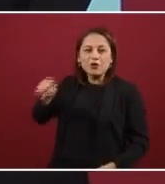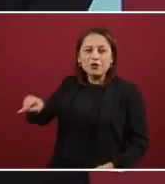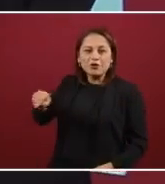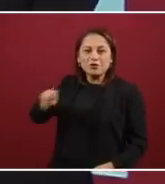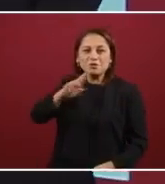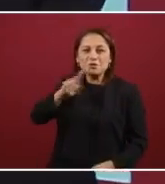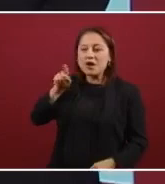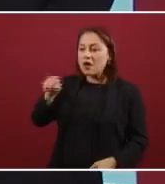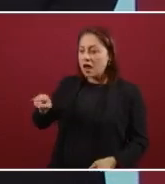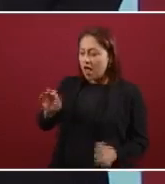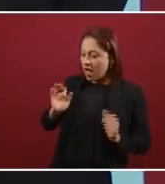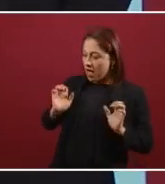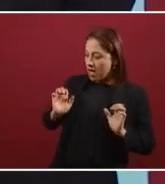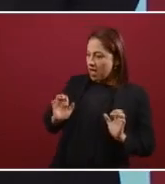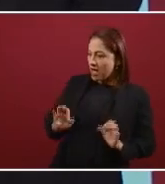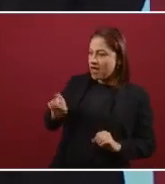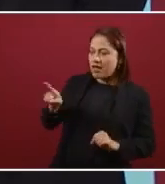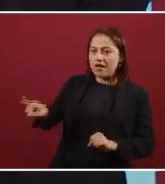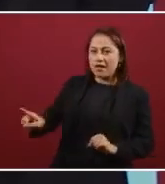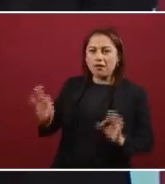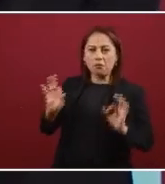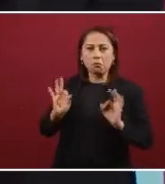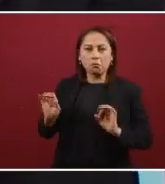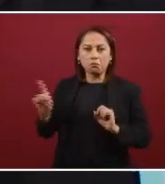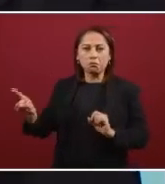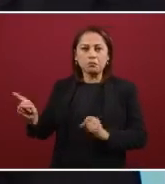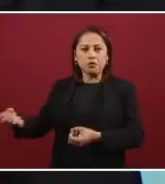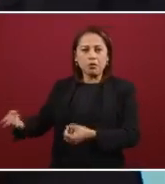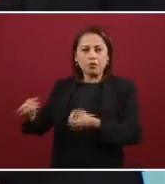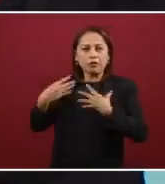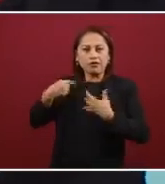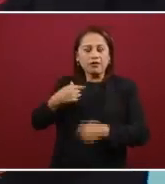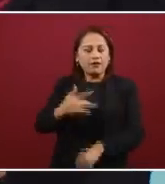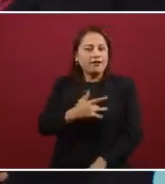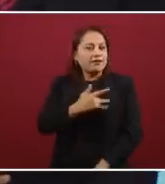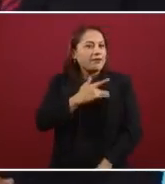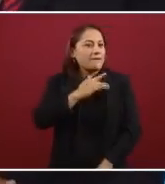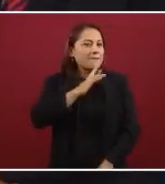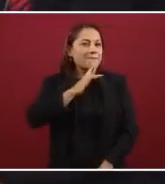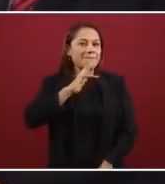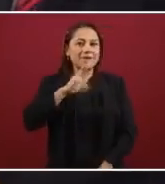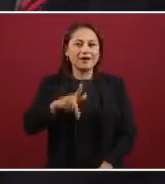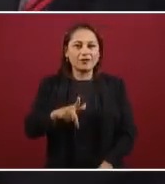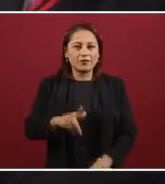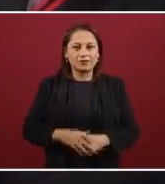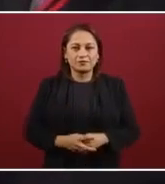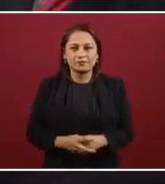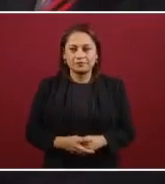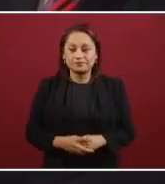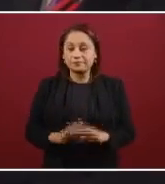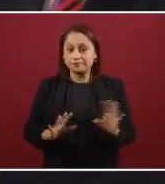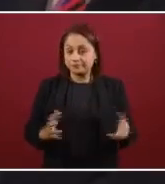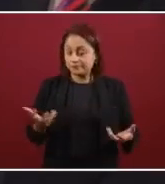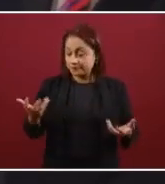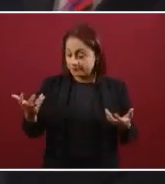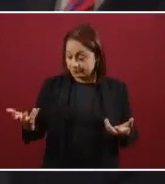una satisfacción inmediata. Y esta satisfacción inmediata tiene varios componentes. Un componente